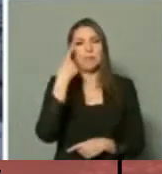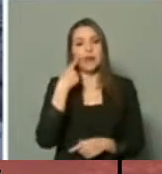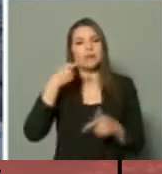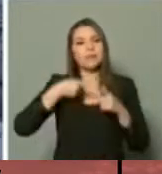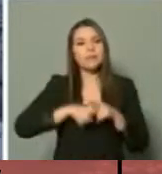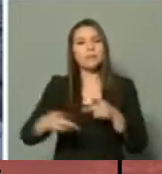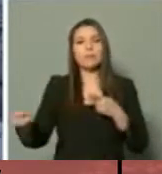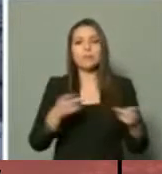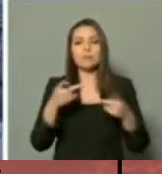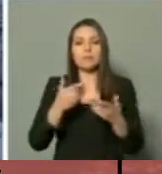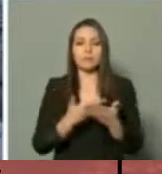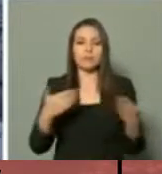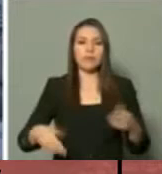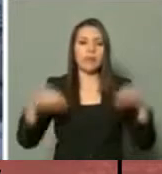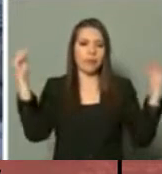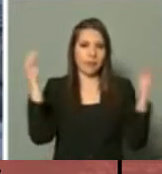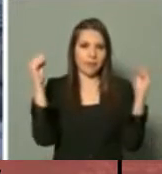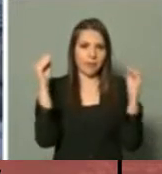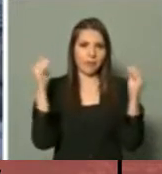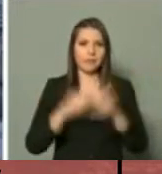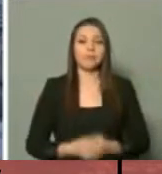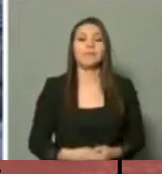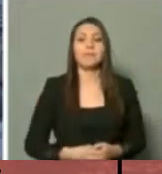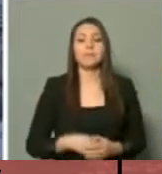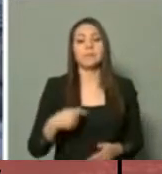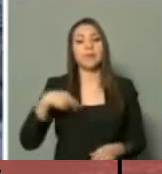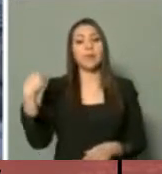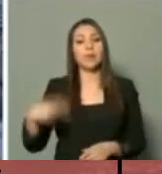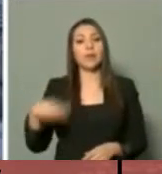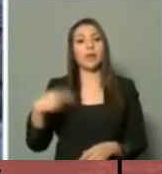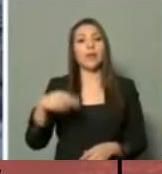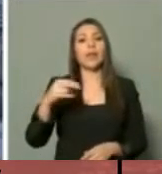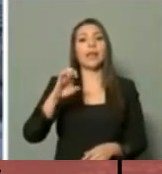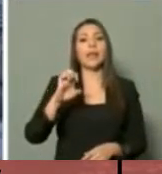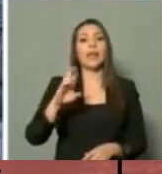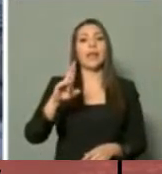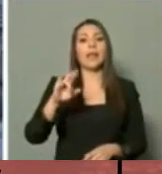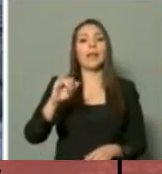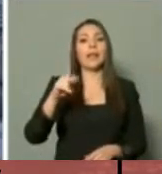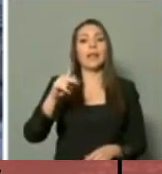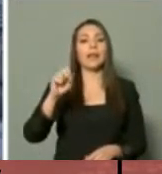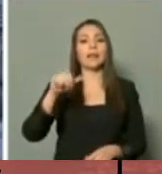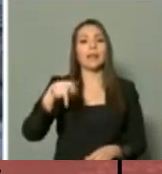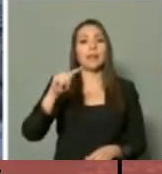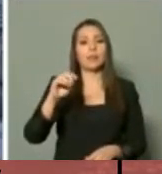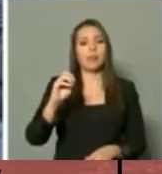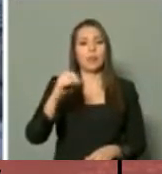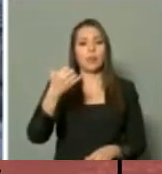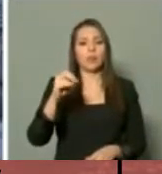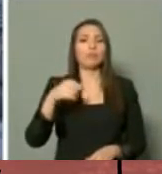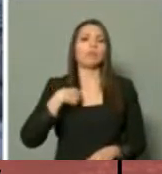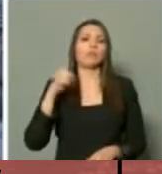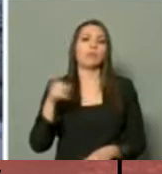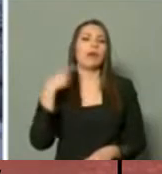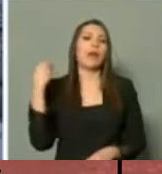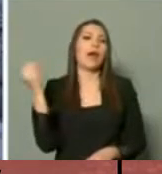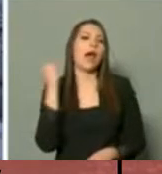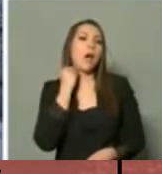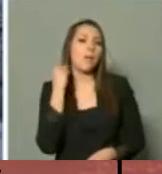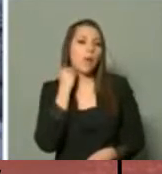ejercicio. Antes que nada, quisiera presentarme, su servidora, Erika Santoyo. Soy abogado de profesión,